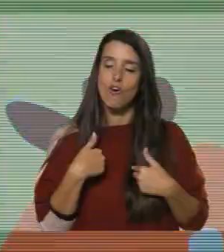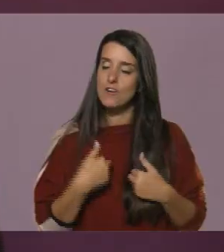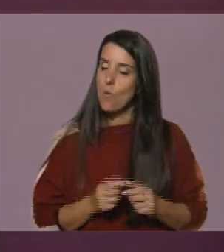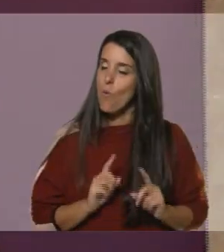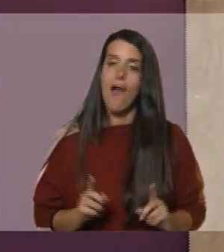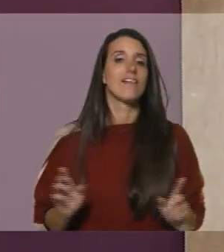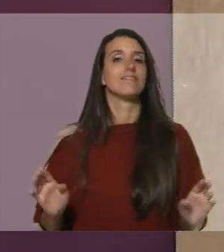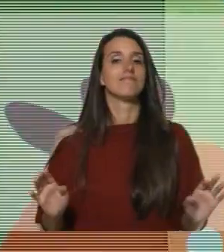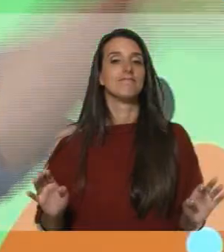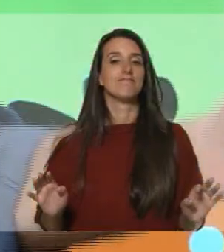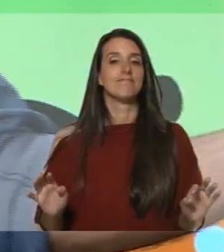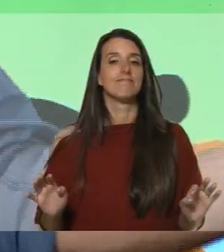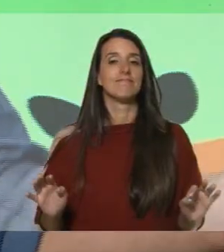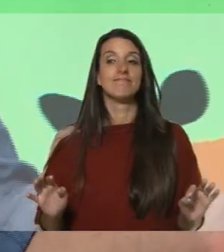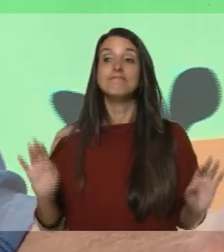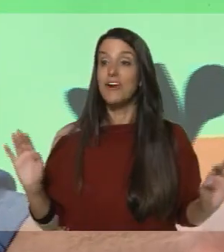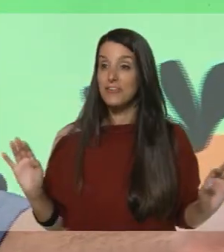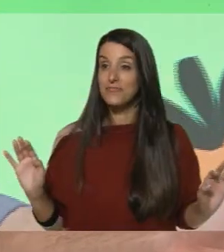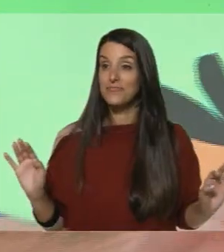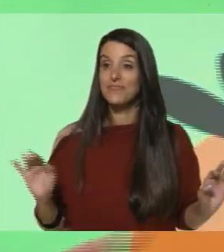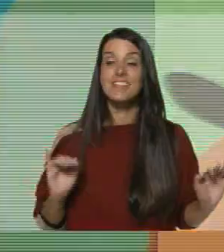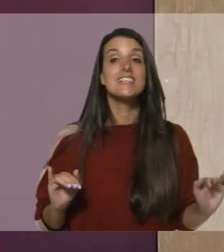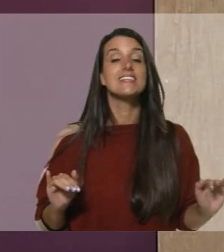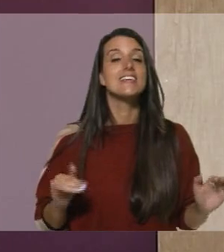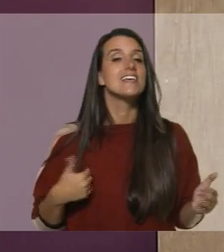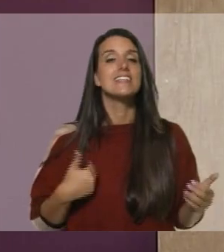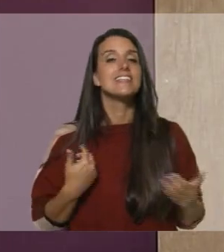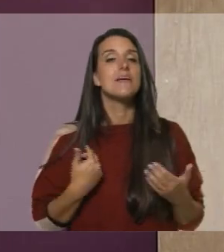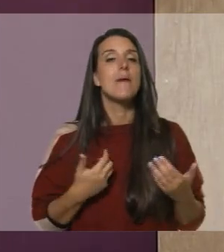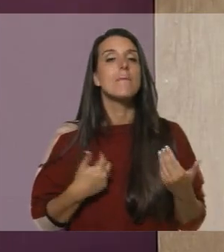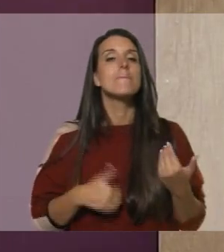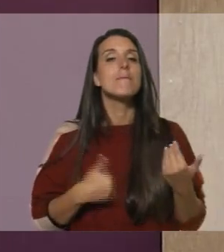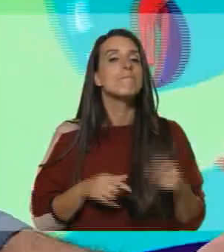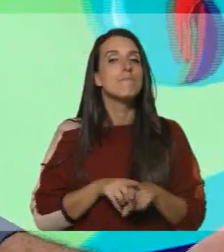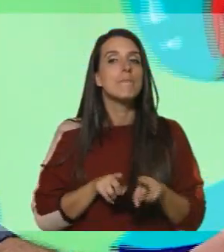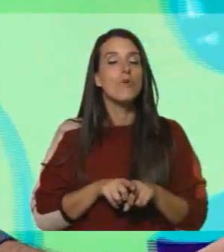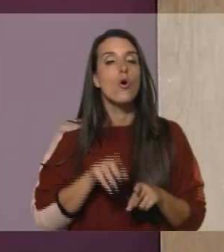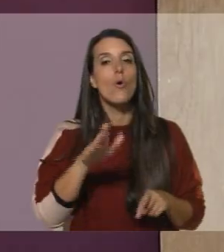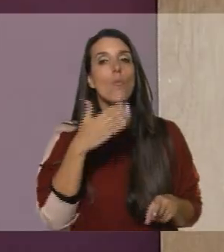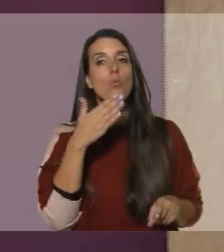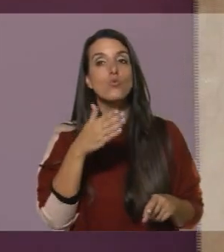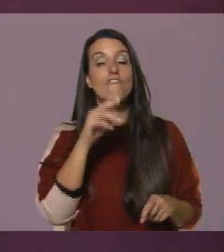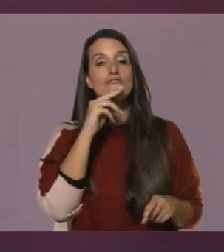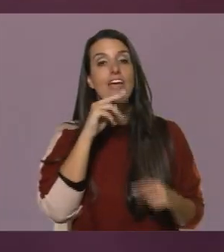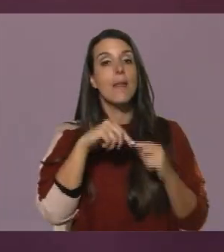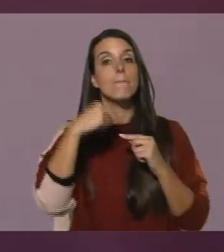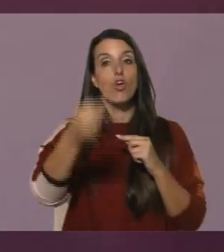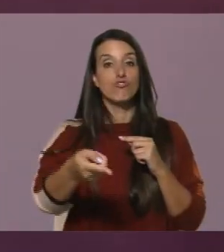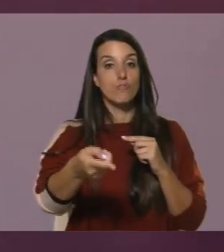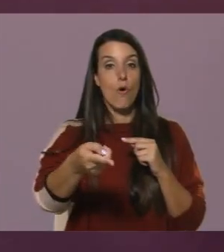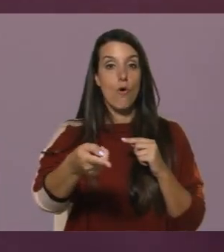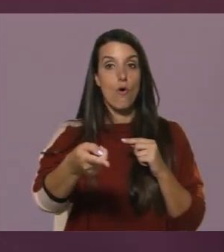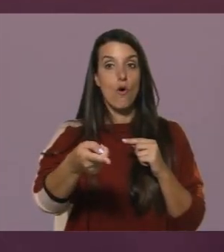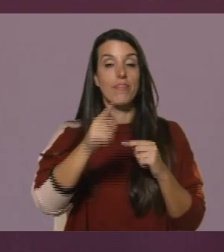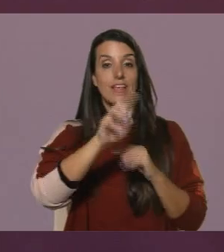además. Bueno, entre ¿cuándo los te presentas? Y las milongas siempre voy a hacer eso. ¿Cuándo tal te estás presentando? El viernes próximo. ¿Viernes próximo?